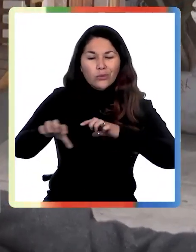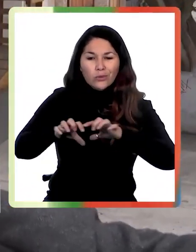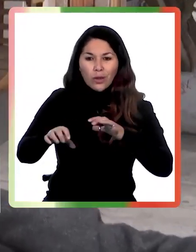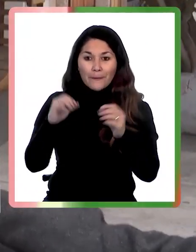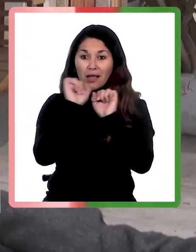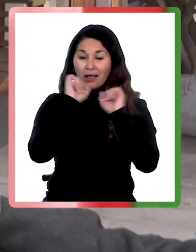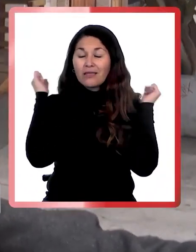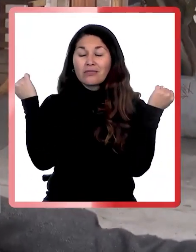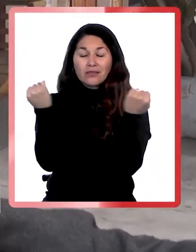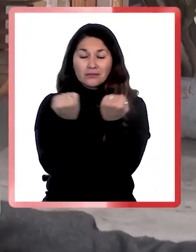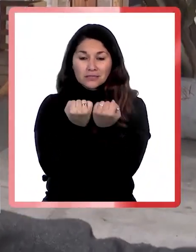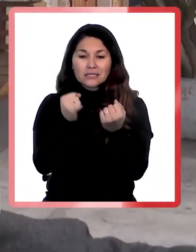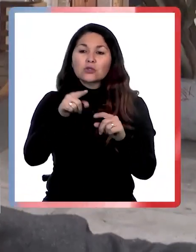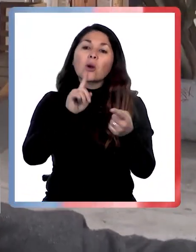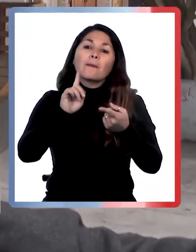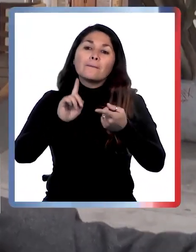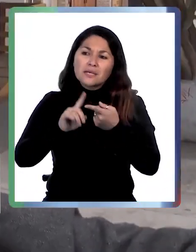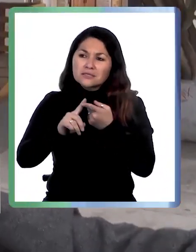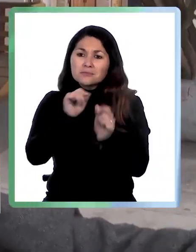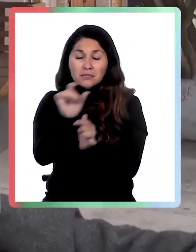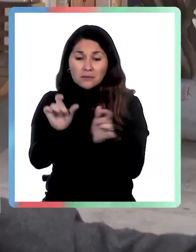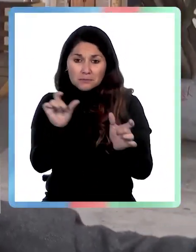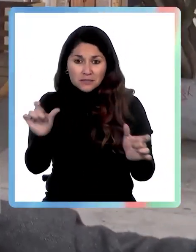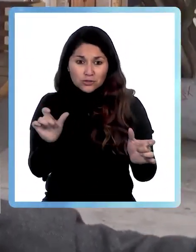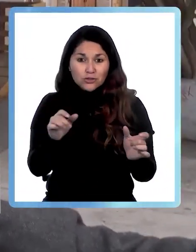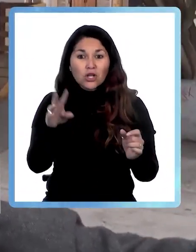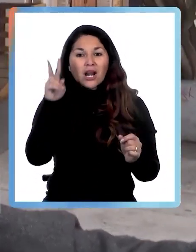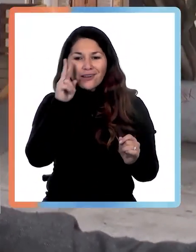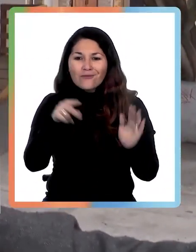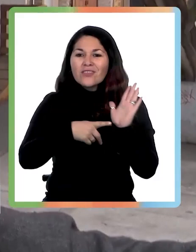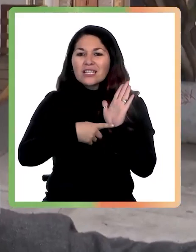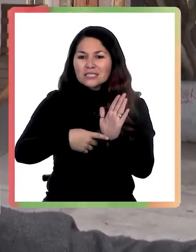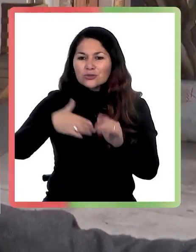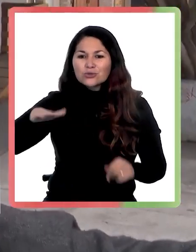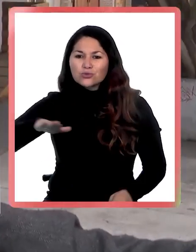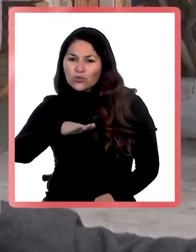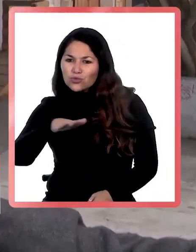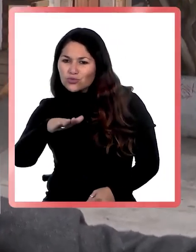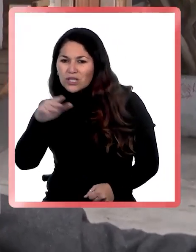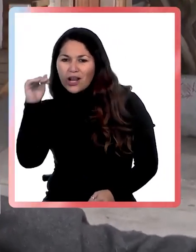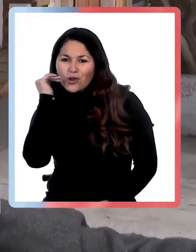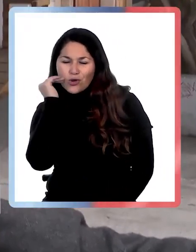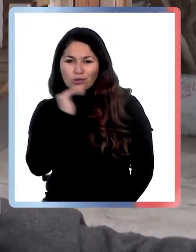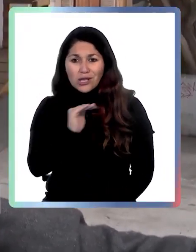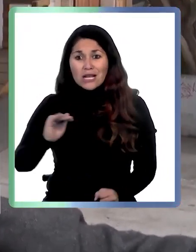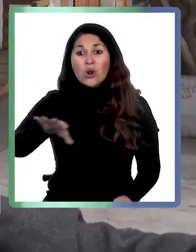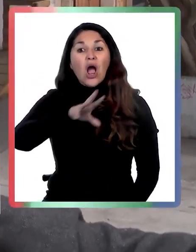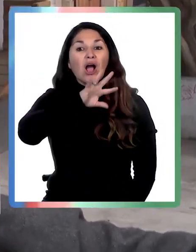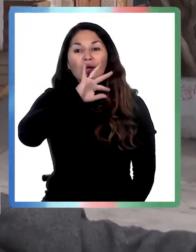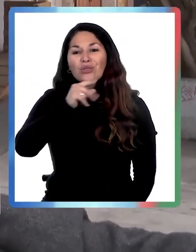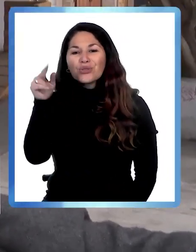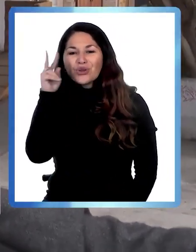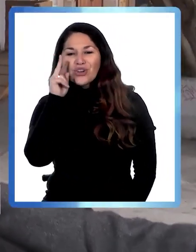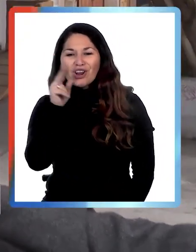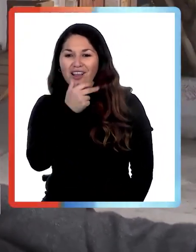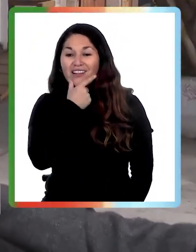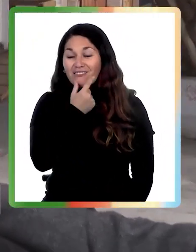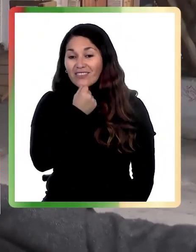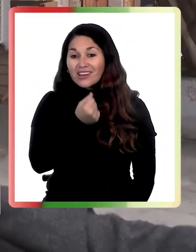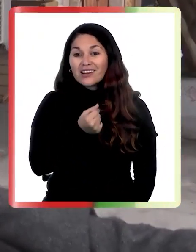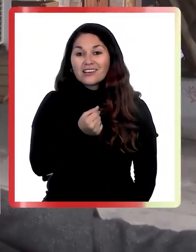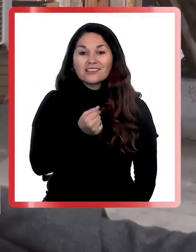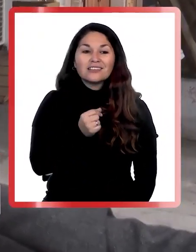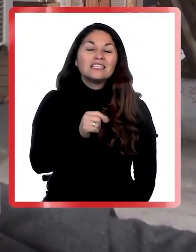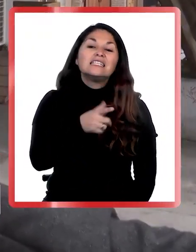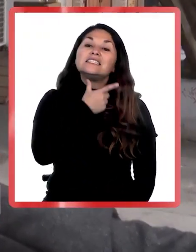empieza a las 4 de la tarde eh para que la gente vaya va a hacer una exhibición de vehículos para que se puedan sacar fotos los niños chicos la gente adulta que se quiera dar velta en los